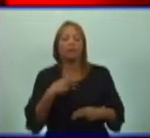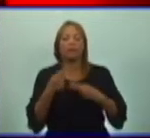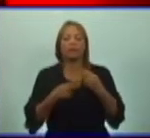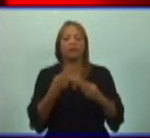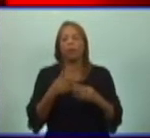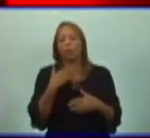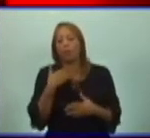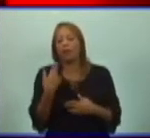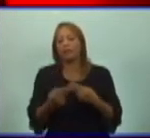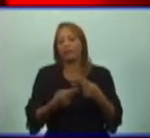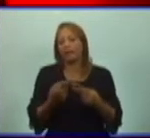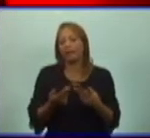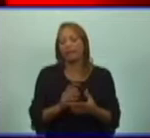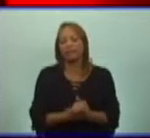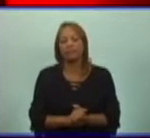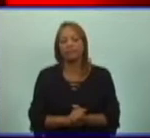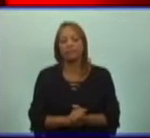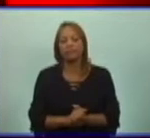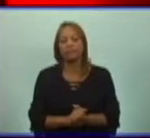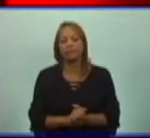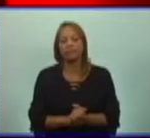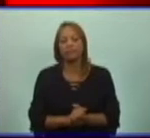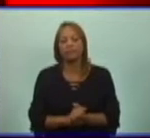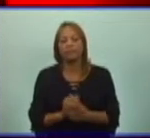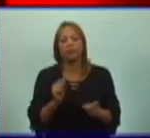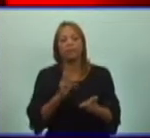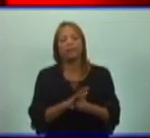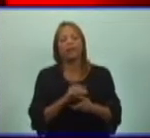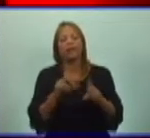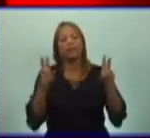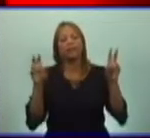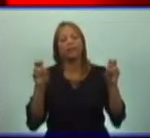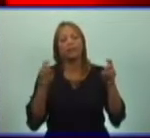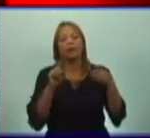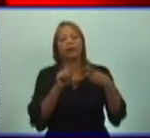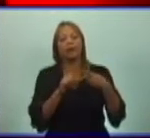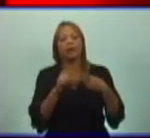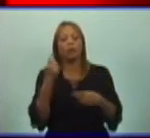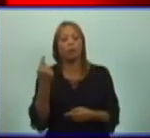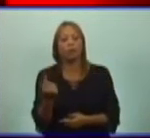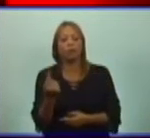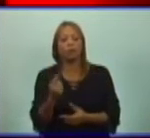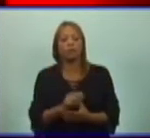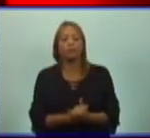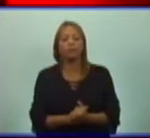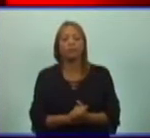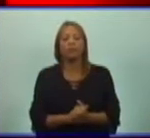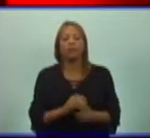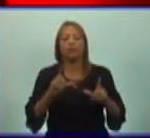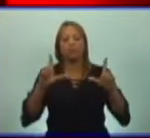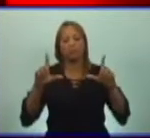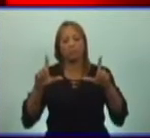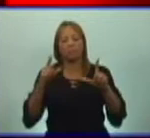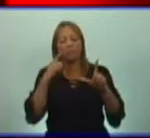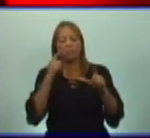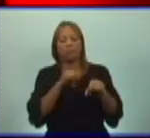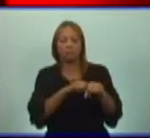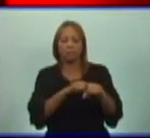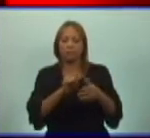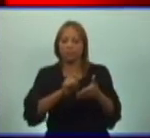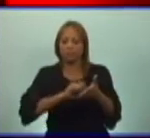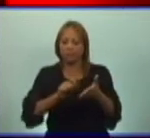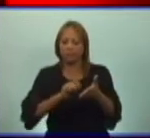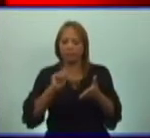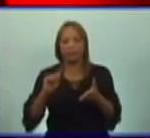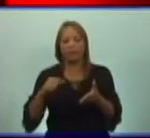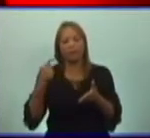mismas. Entonces, comenzamos con el tema 1, lo presentamos y le damos un tiempo para que anoten.